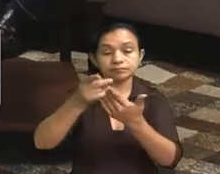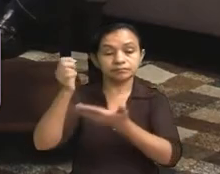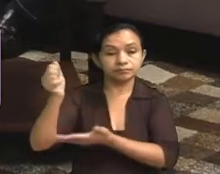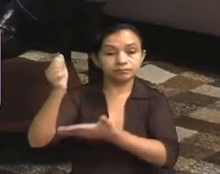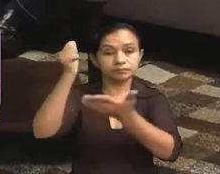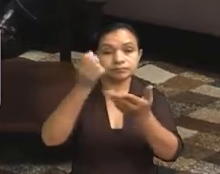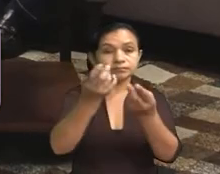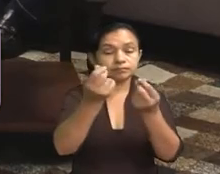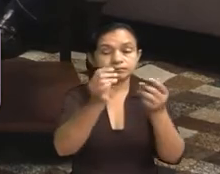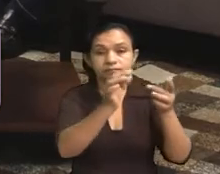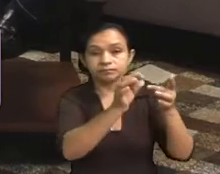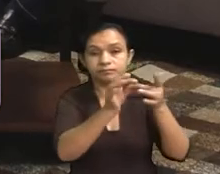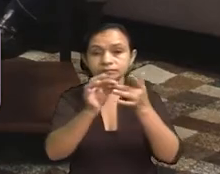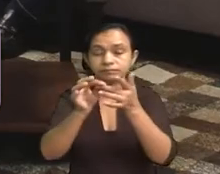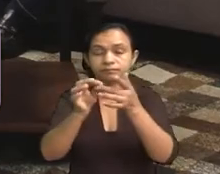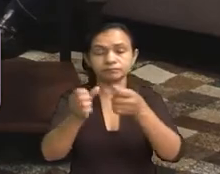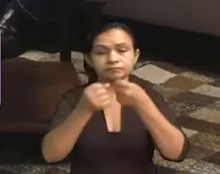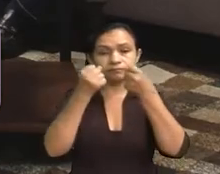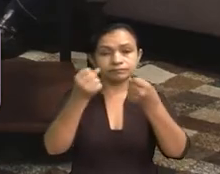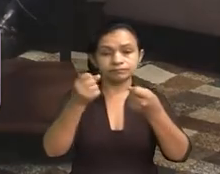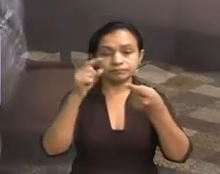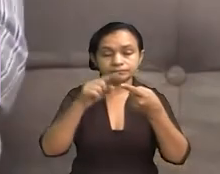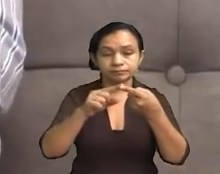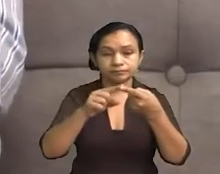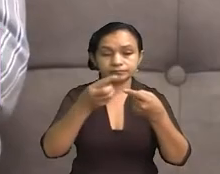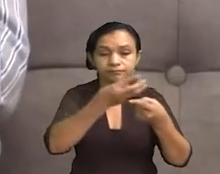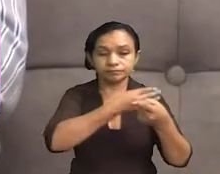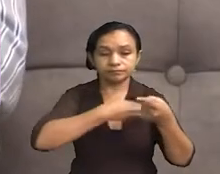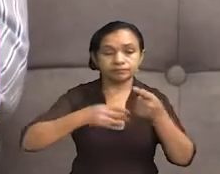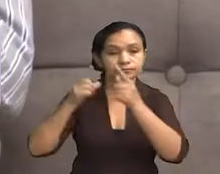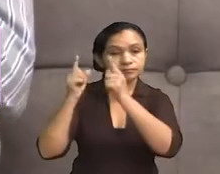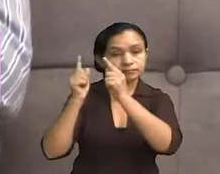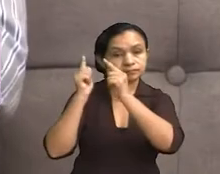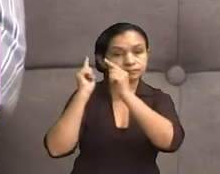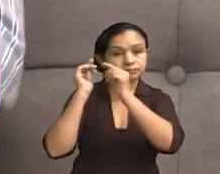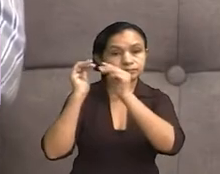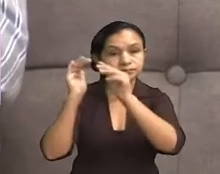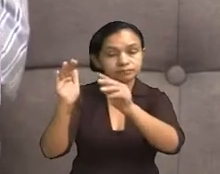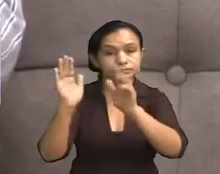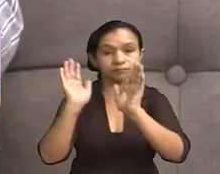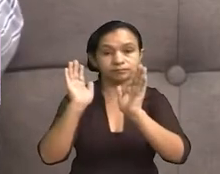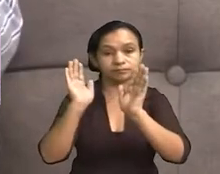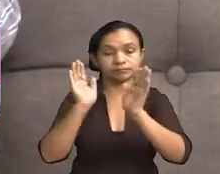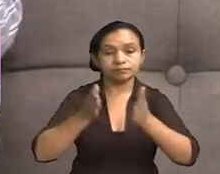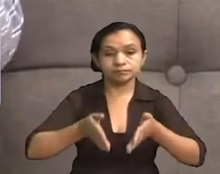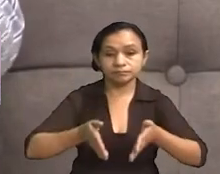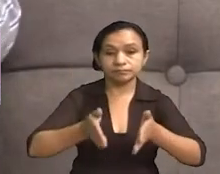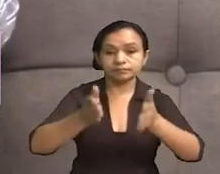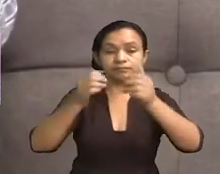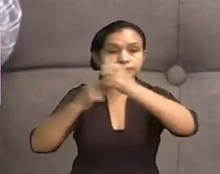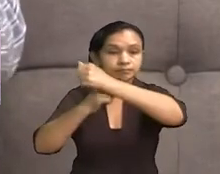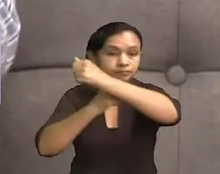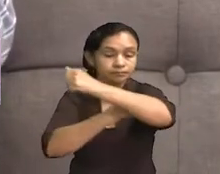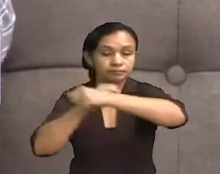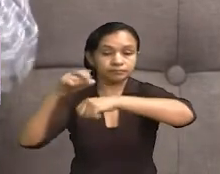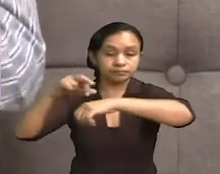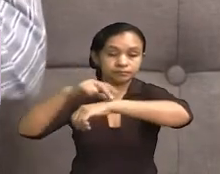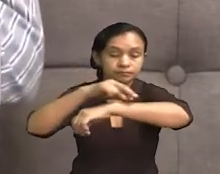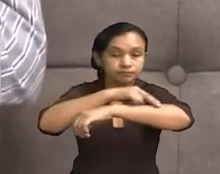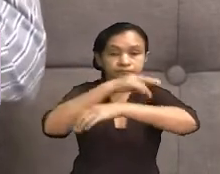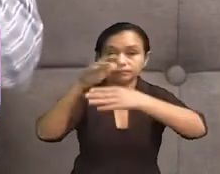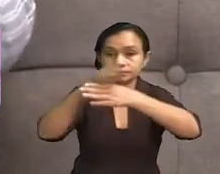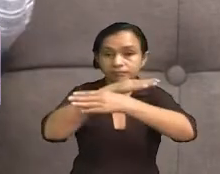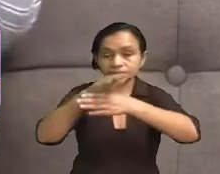pública específicos, fuertes, sí, sí, son el Ministerio de Transporte e Infraestructura, ya te hablé de carreteras, puentes, caminos productivos,